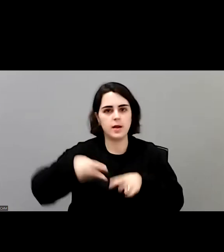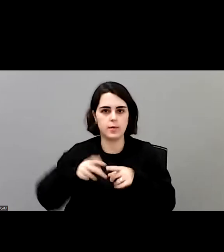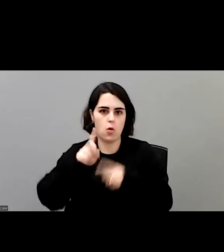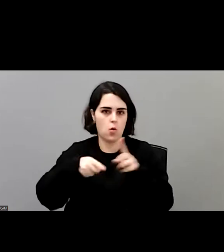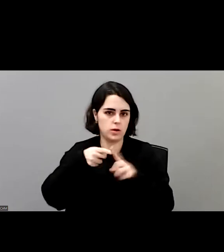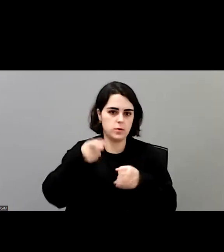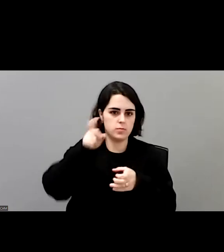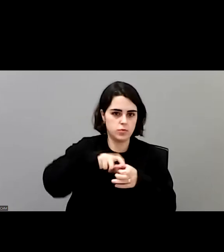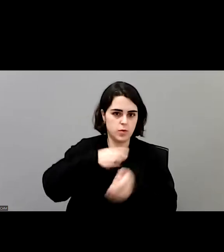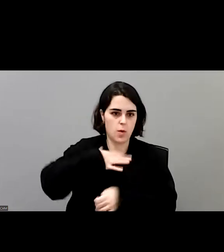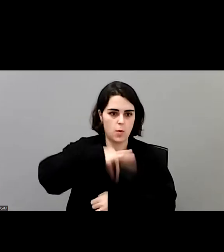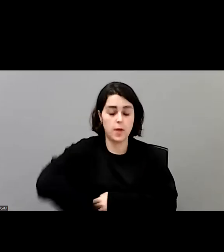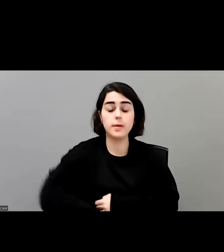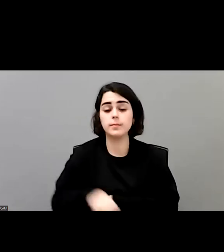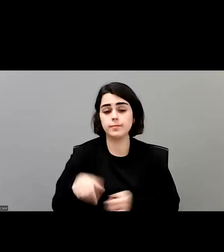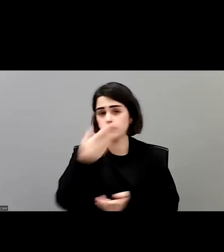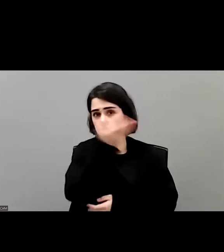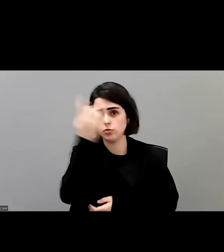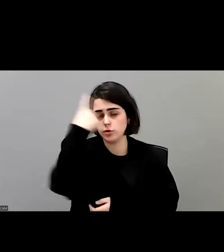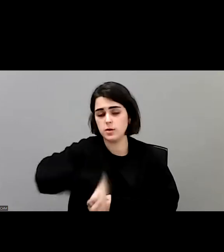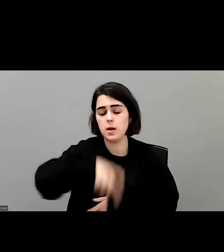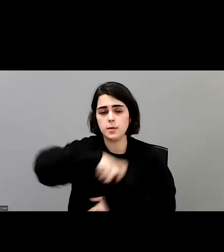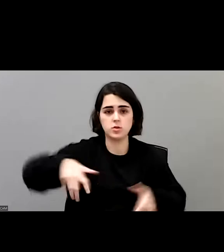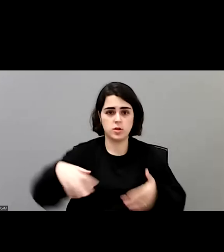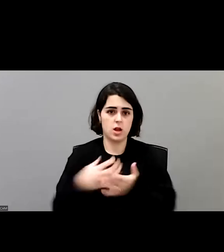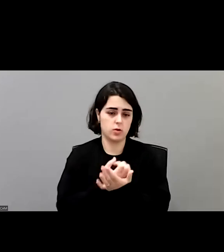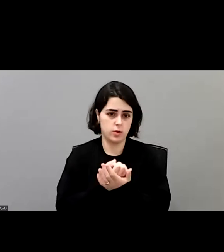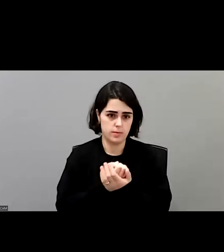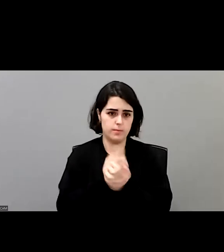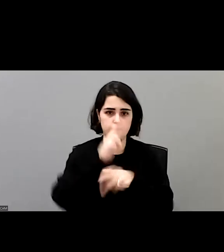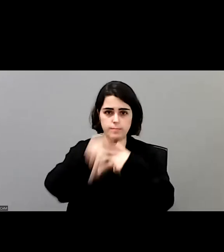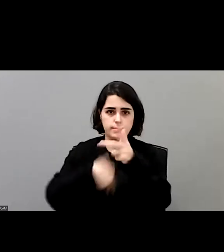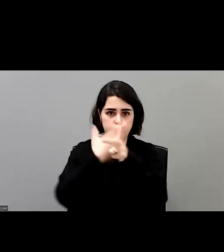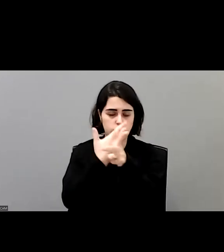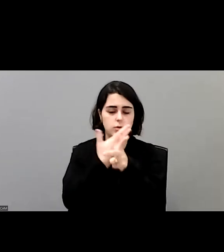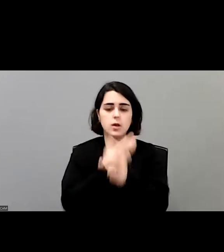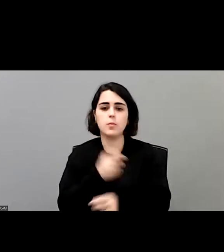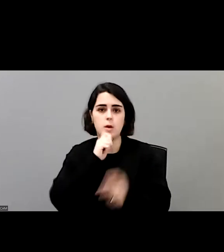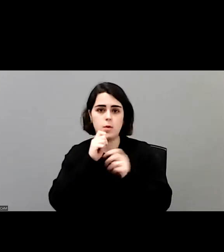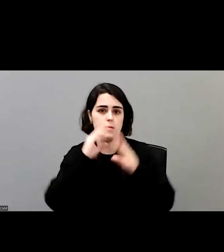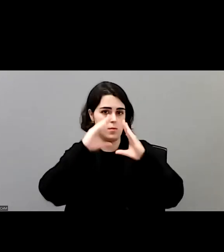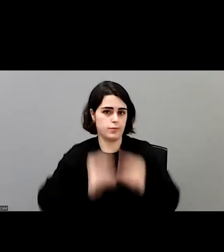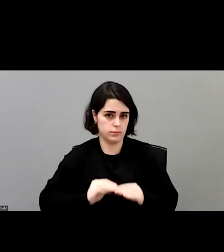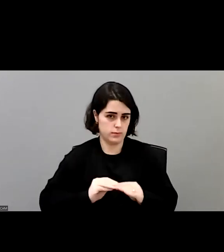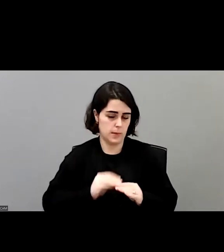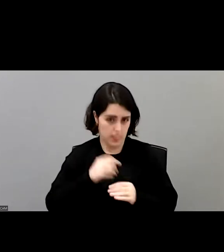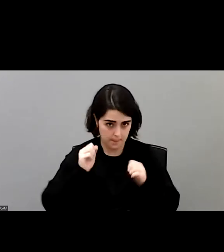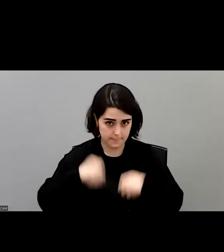participación. Bueno, que sepáis que todos los asistentes tenéis la cámara y el micro desactivados, ¿vale?